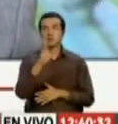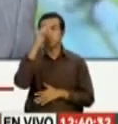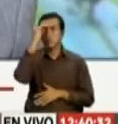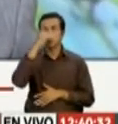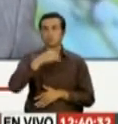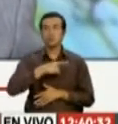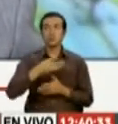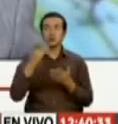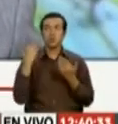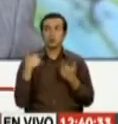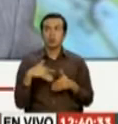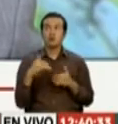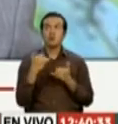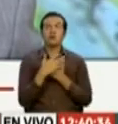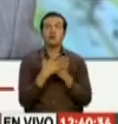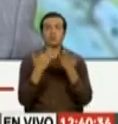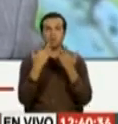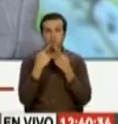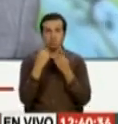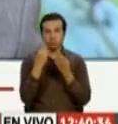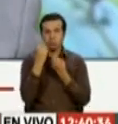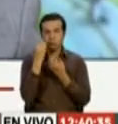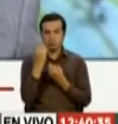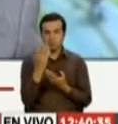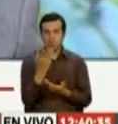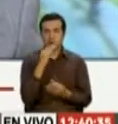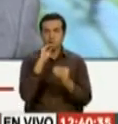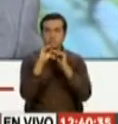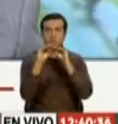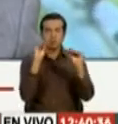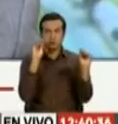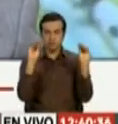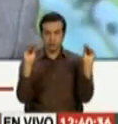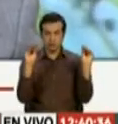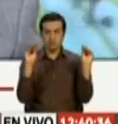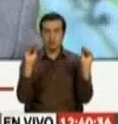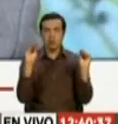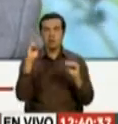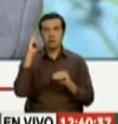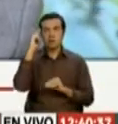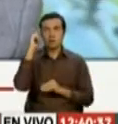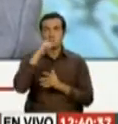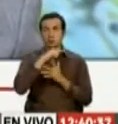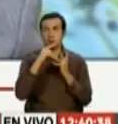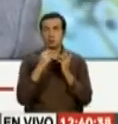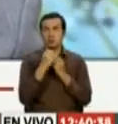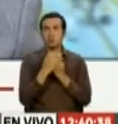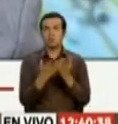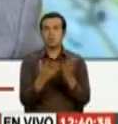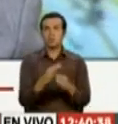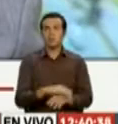algunas decisiones que inmediatamente se las voy a comunicar y las razones para ello.